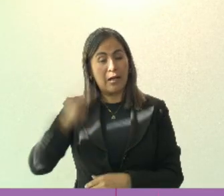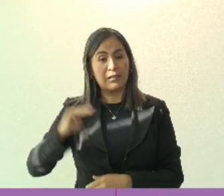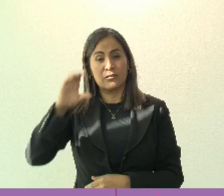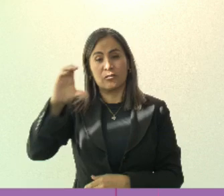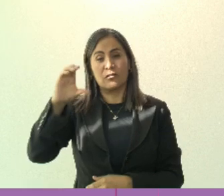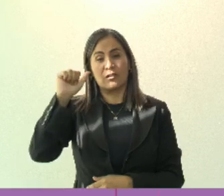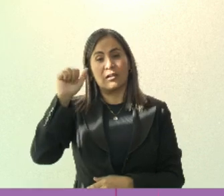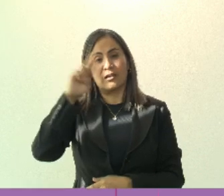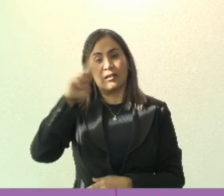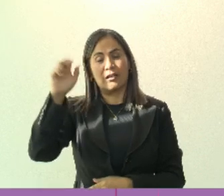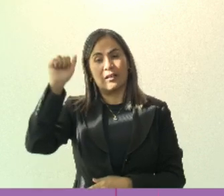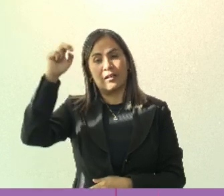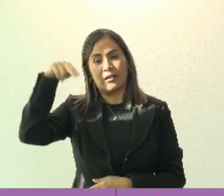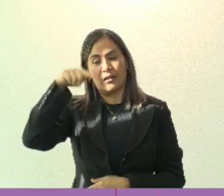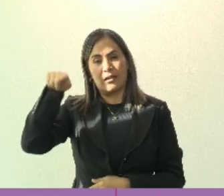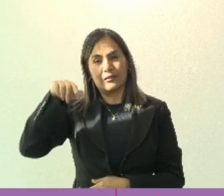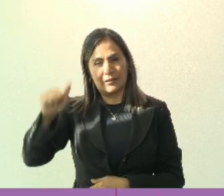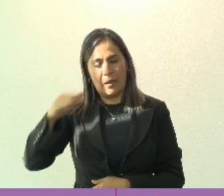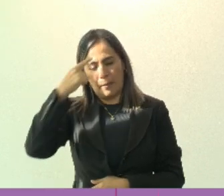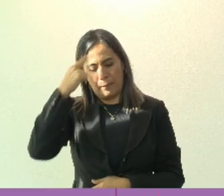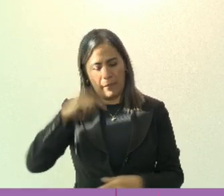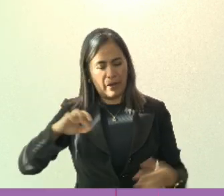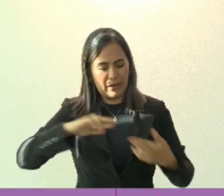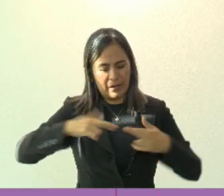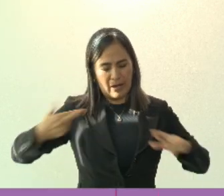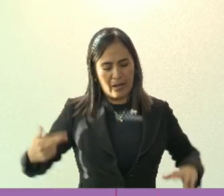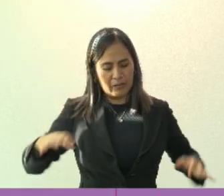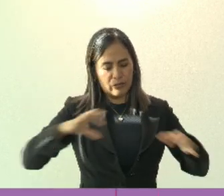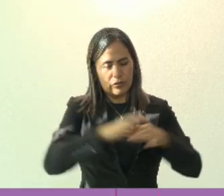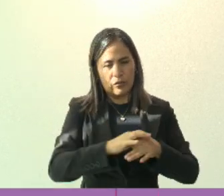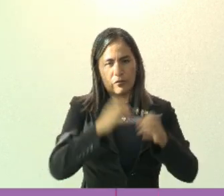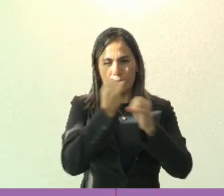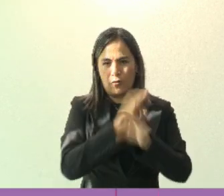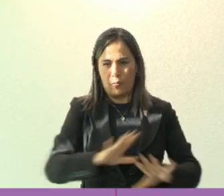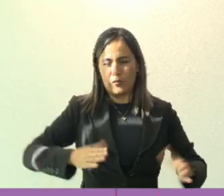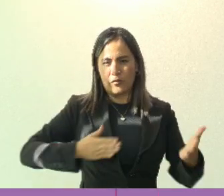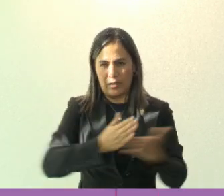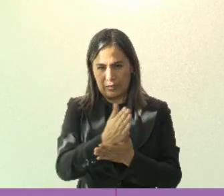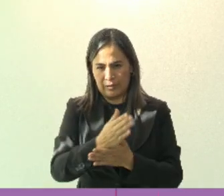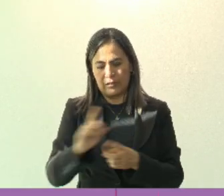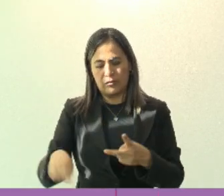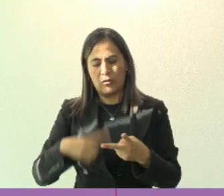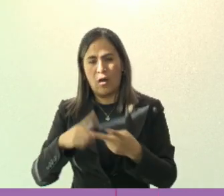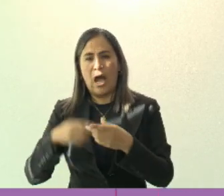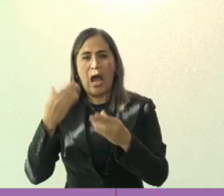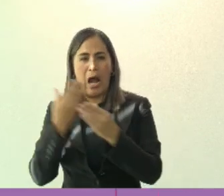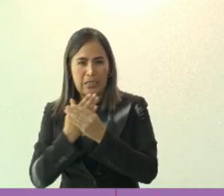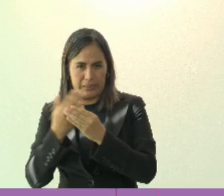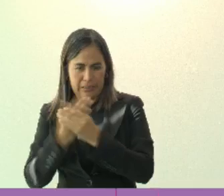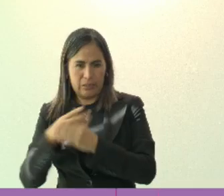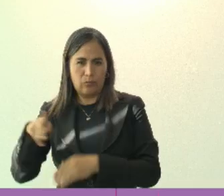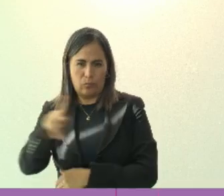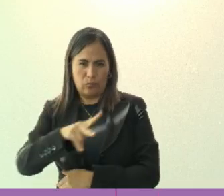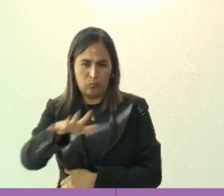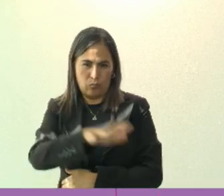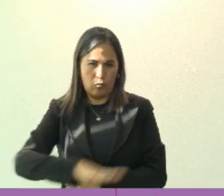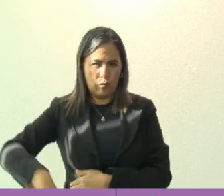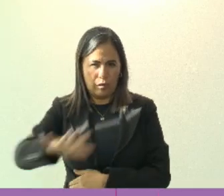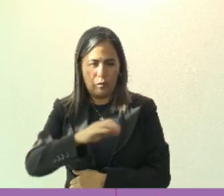Carranza para interrelacionar el acceso a la información, los archivos públicos y